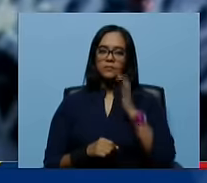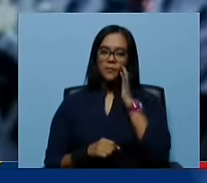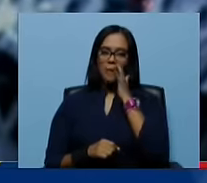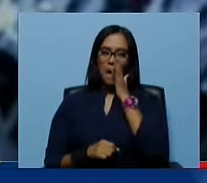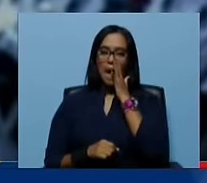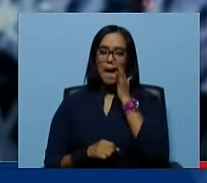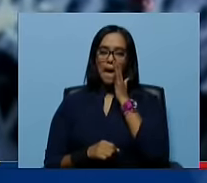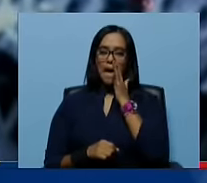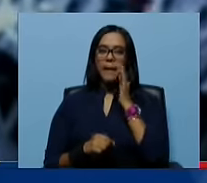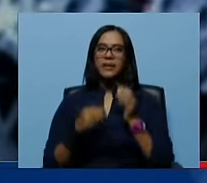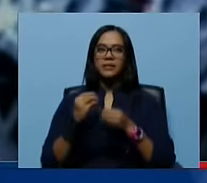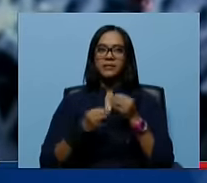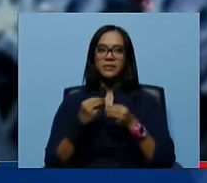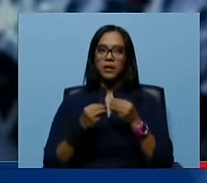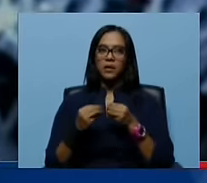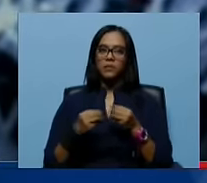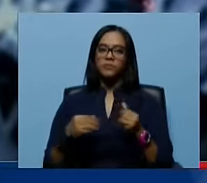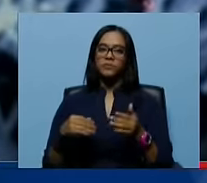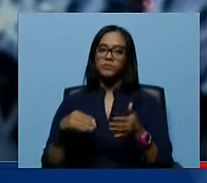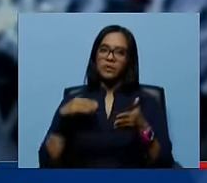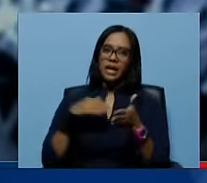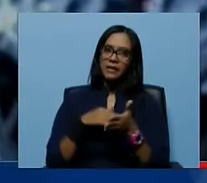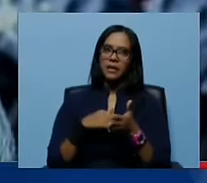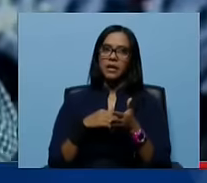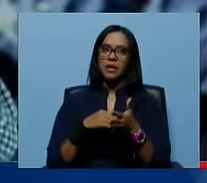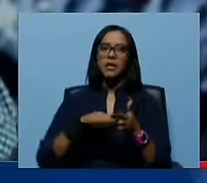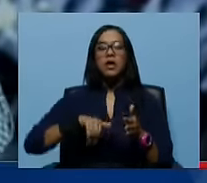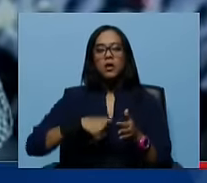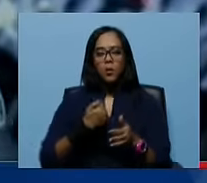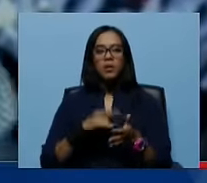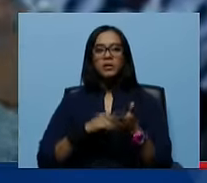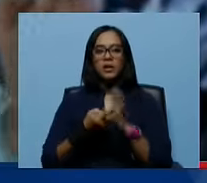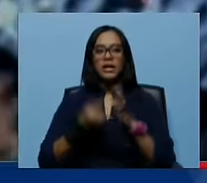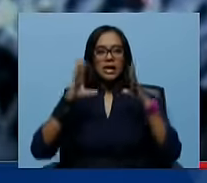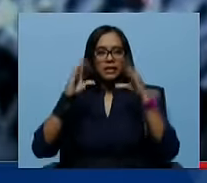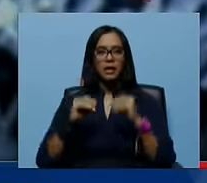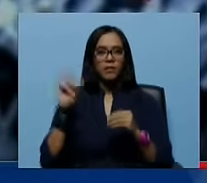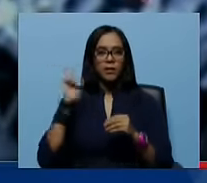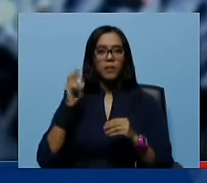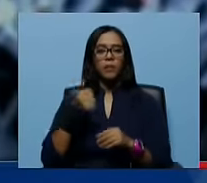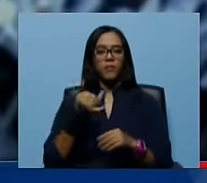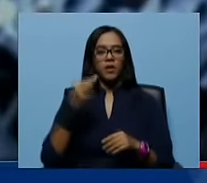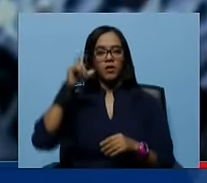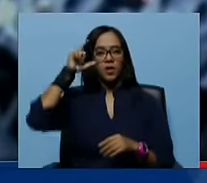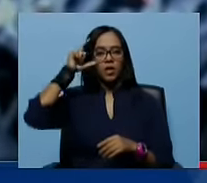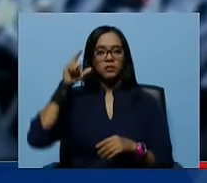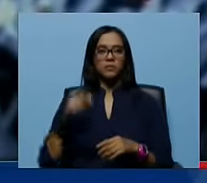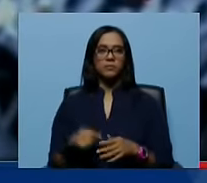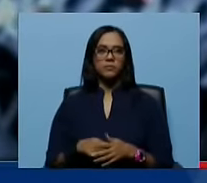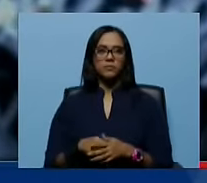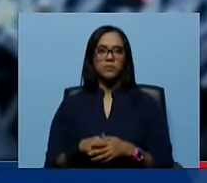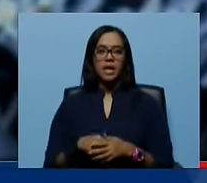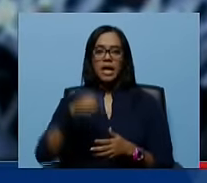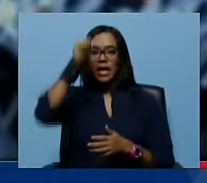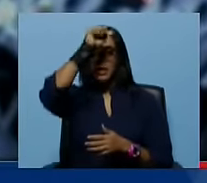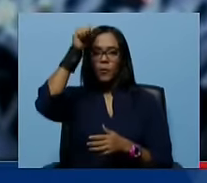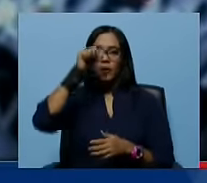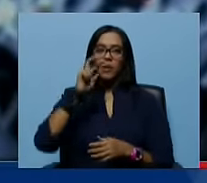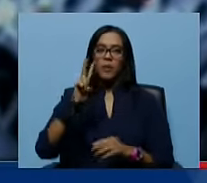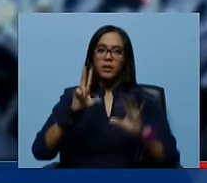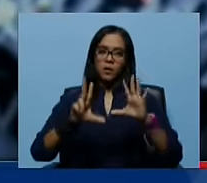hicieron un ataque que pudo haber significado que le quitaran la luz a Venezuela por varios días. El domingo